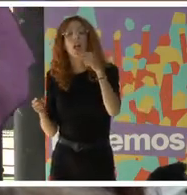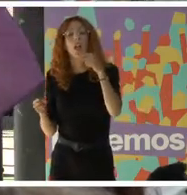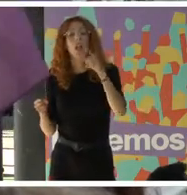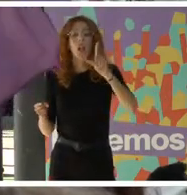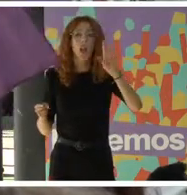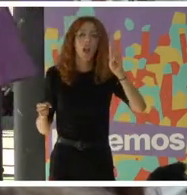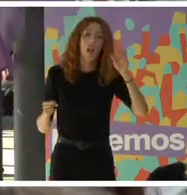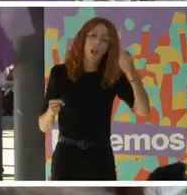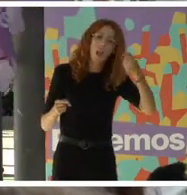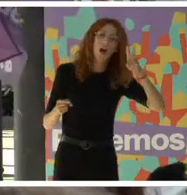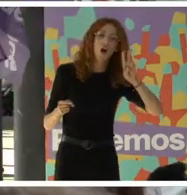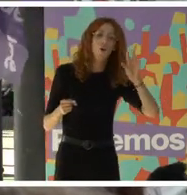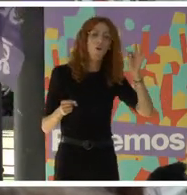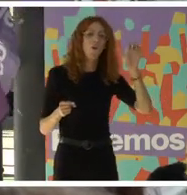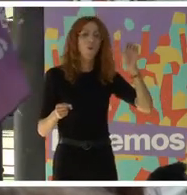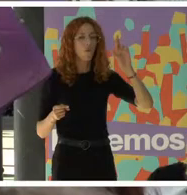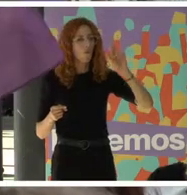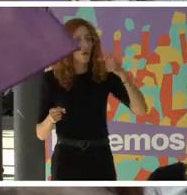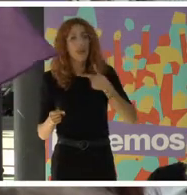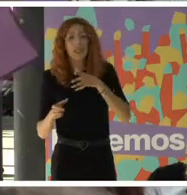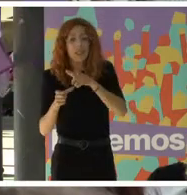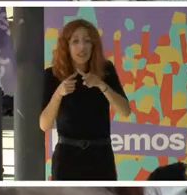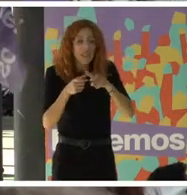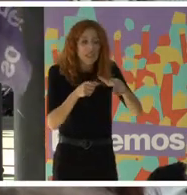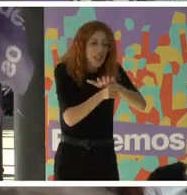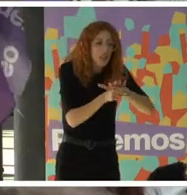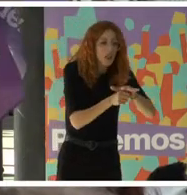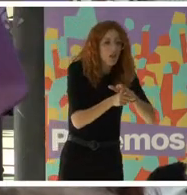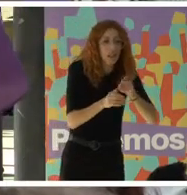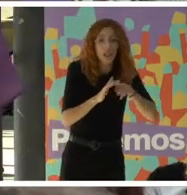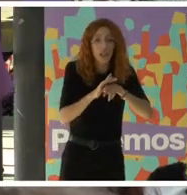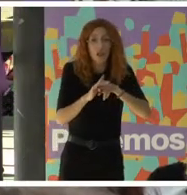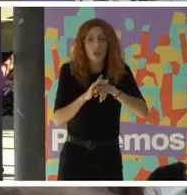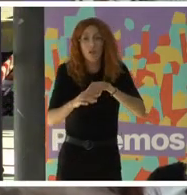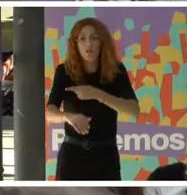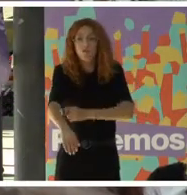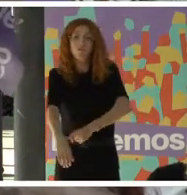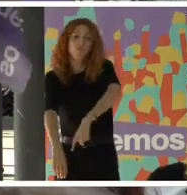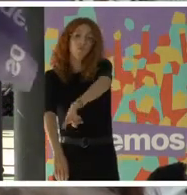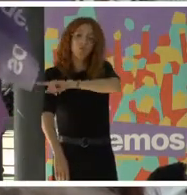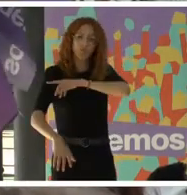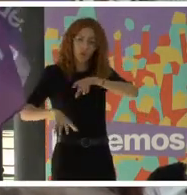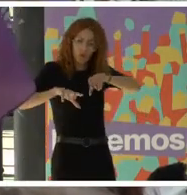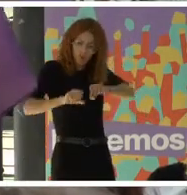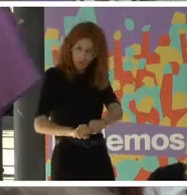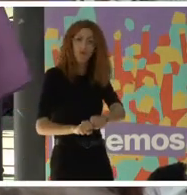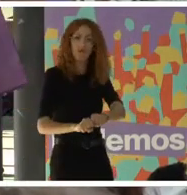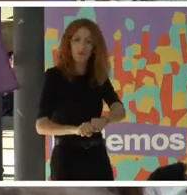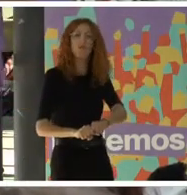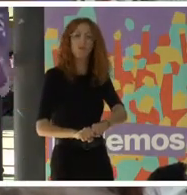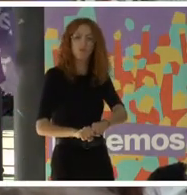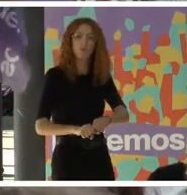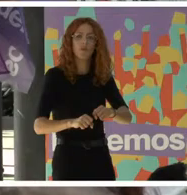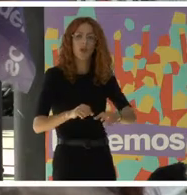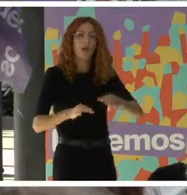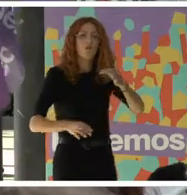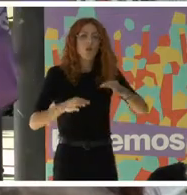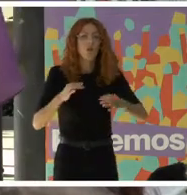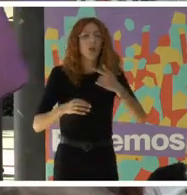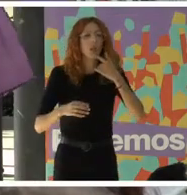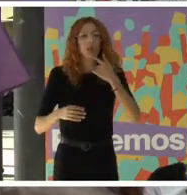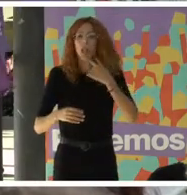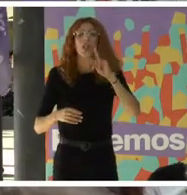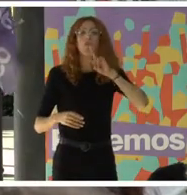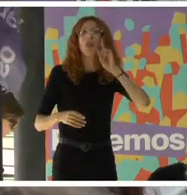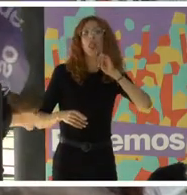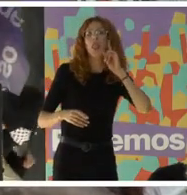Laufer, señala a los sectores reaccionarios que están atrincherados en el Poder Judicial, señala a quienes extienden los bulos y las